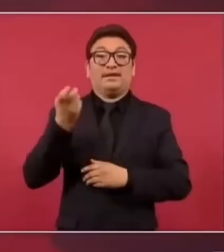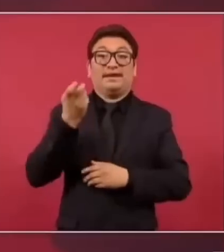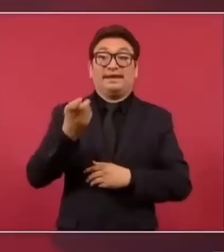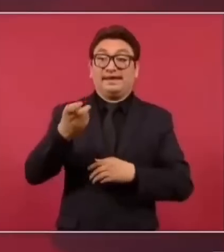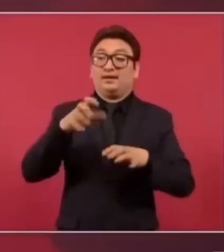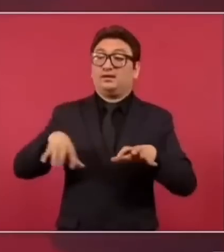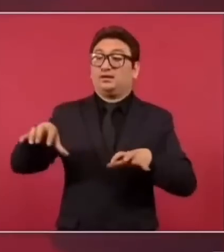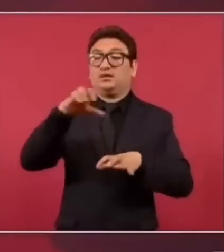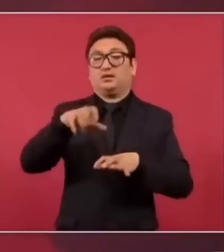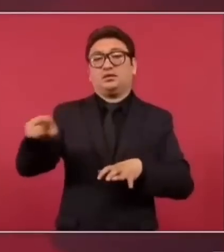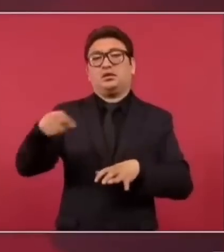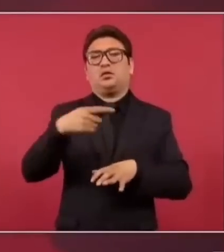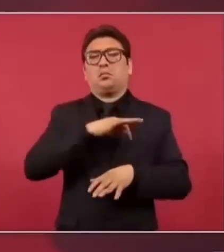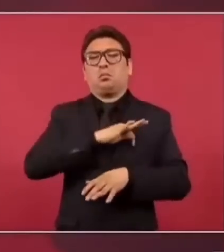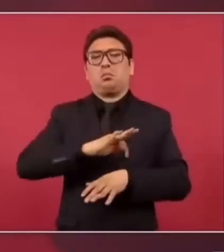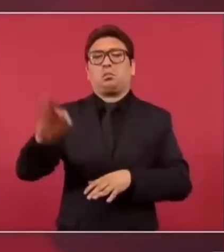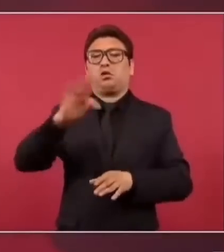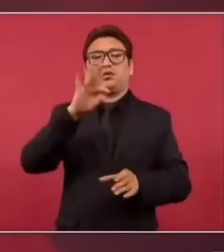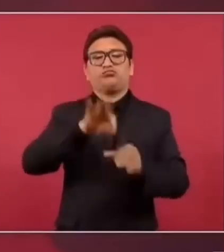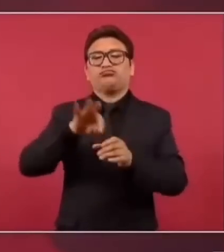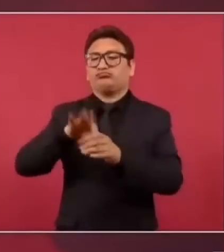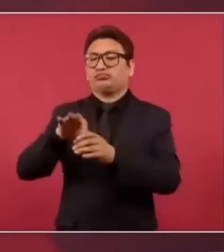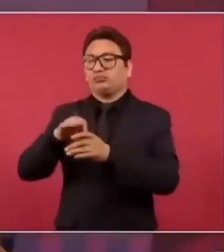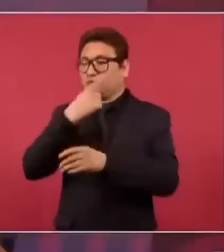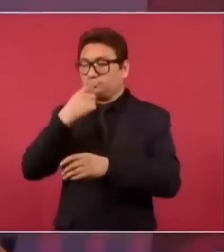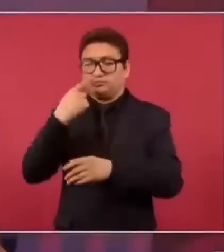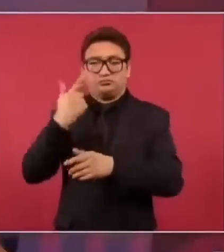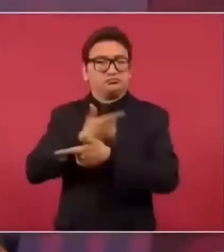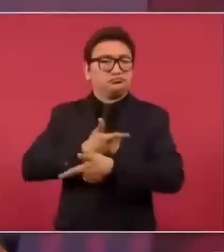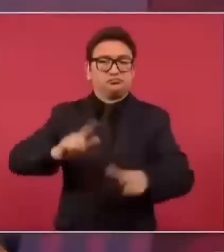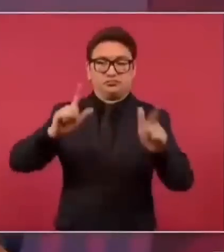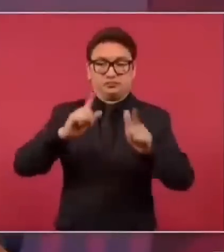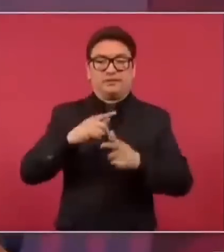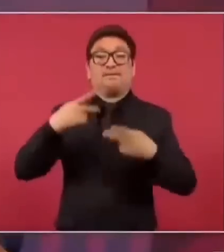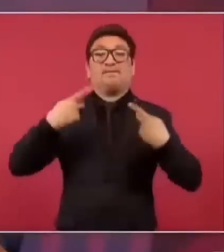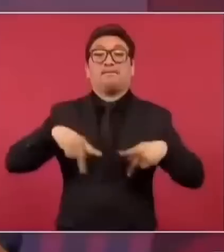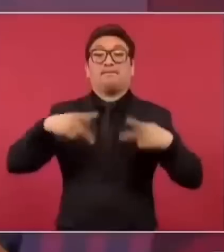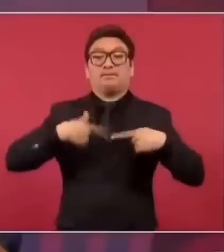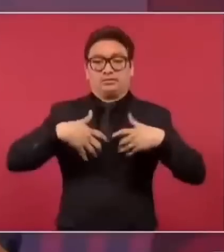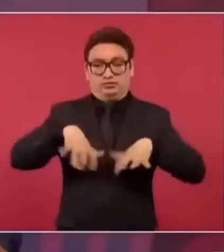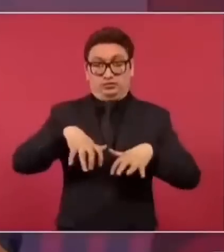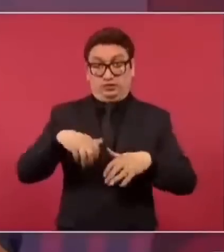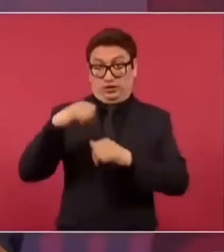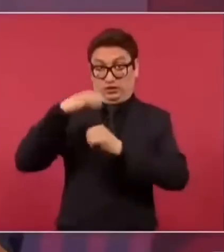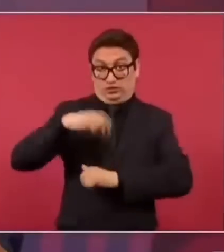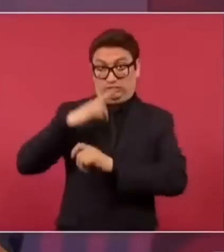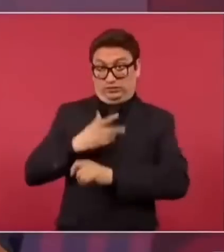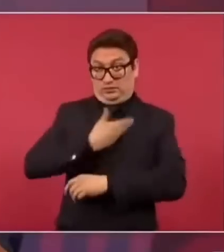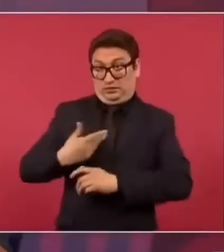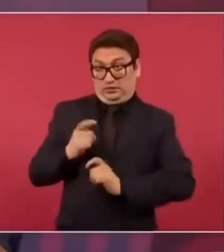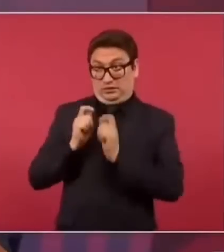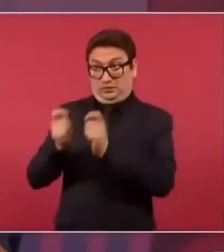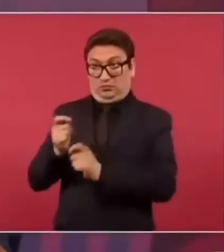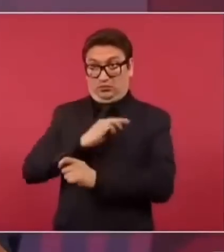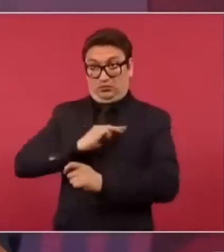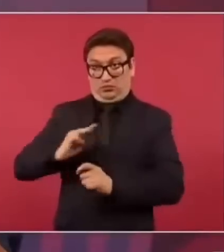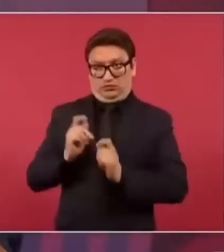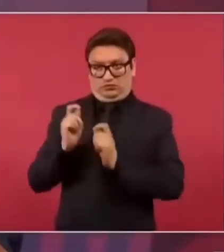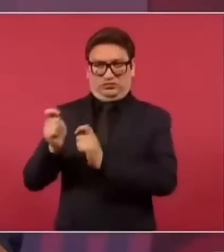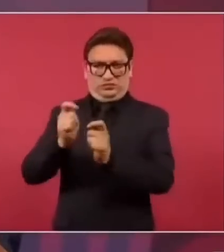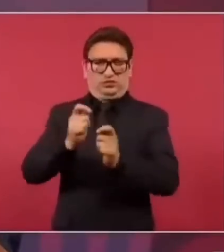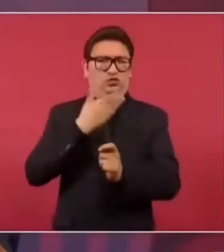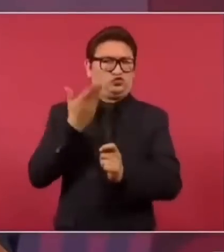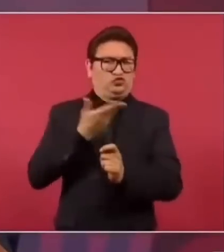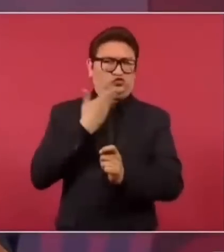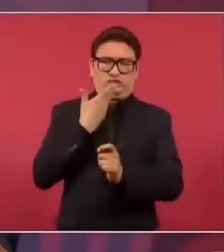fuesen electos por la gente en asambleas democráticas y no designados por los presidentes municipales, como era